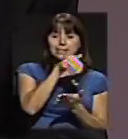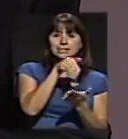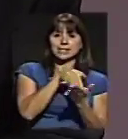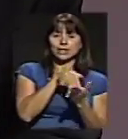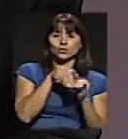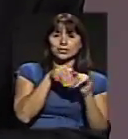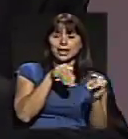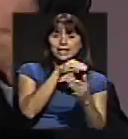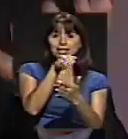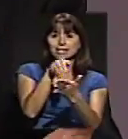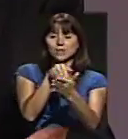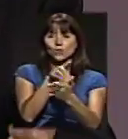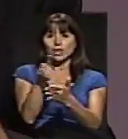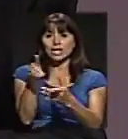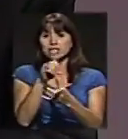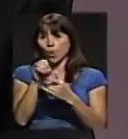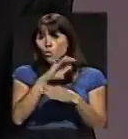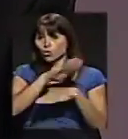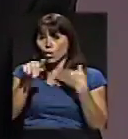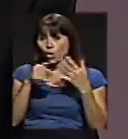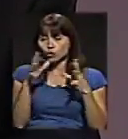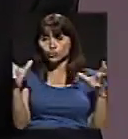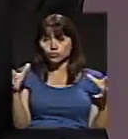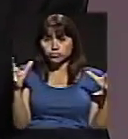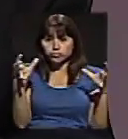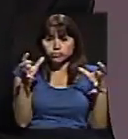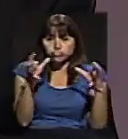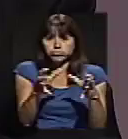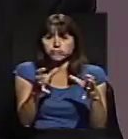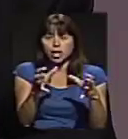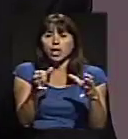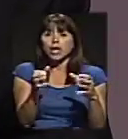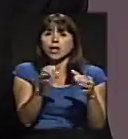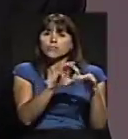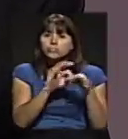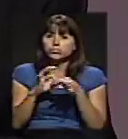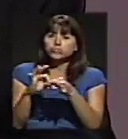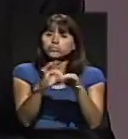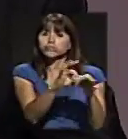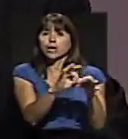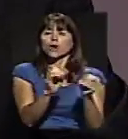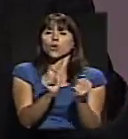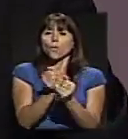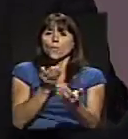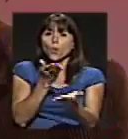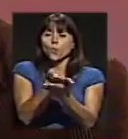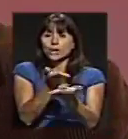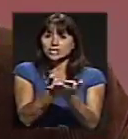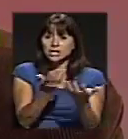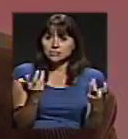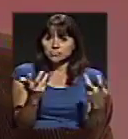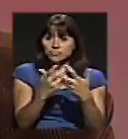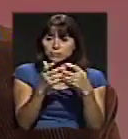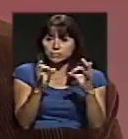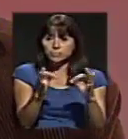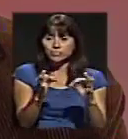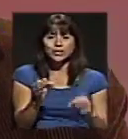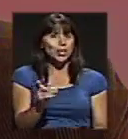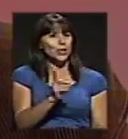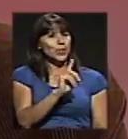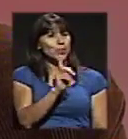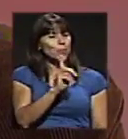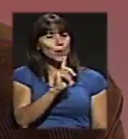es posible que todos entren en el mismo saco con una plataforma de propuestas coherente? No veo